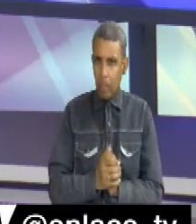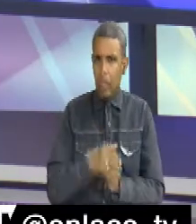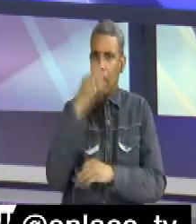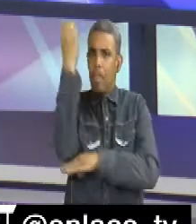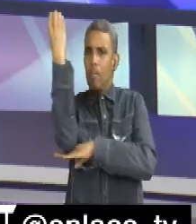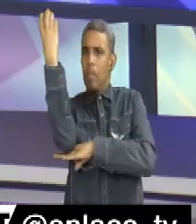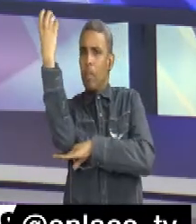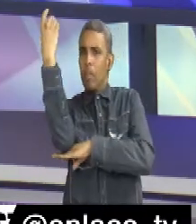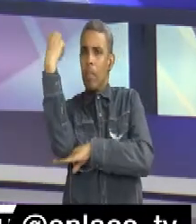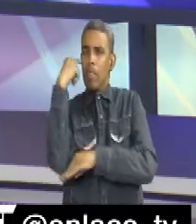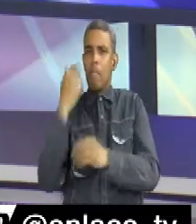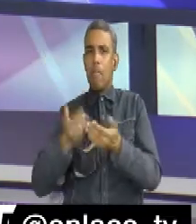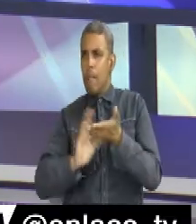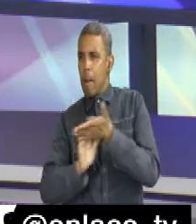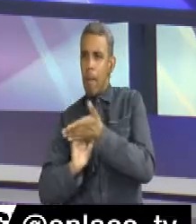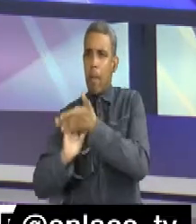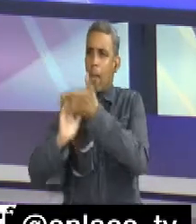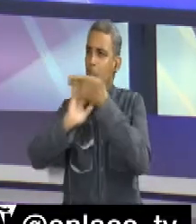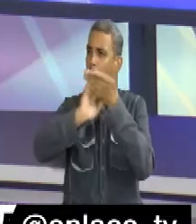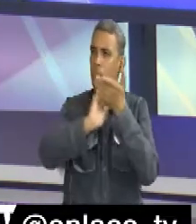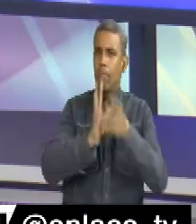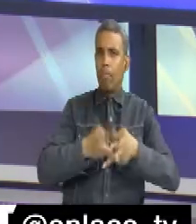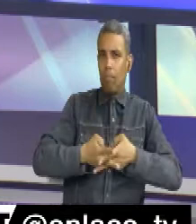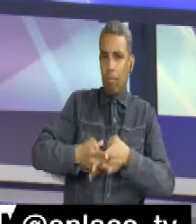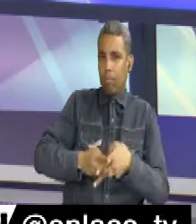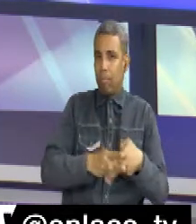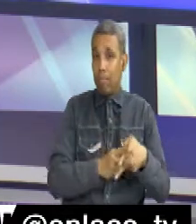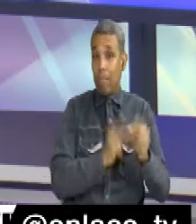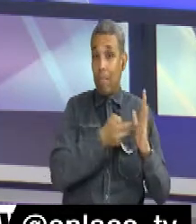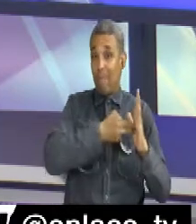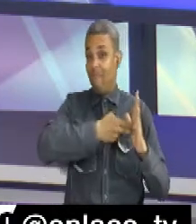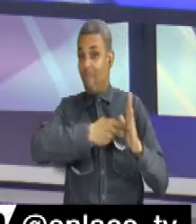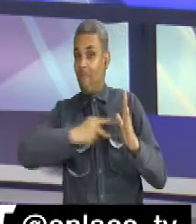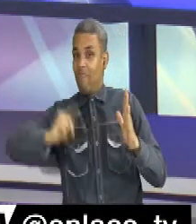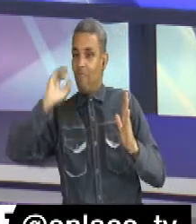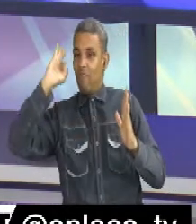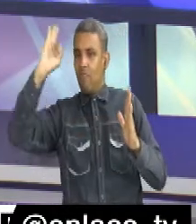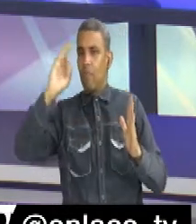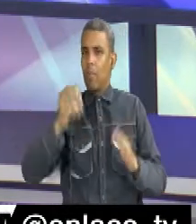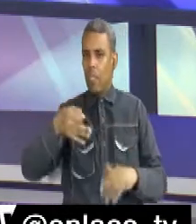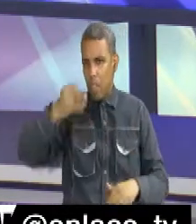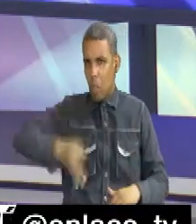meses culminen los trabajos que se adelantan con tecnología de punta y en los que se invierten